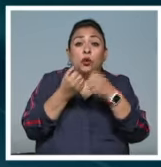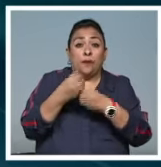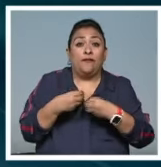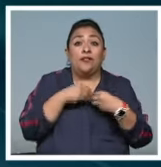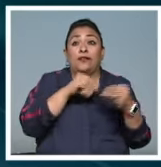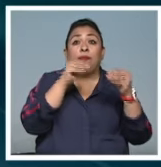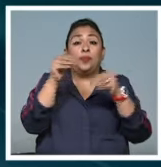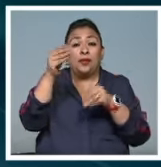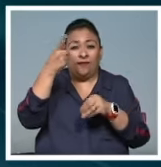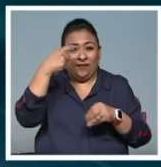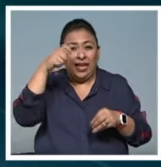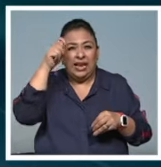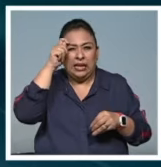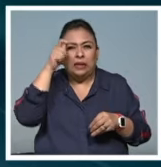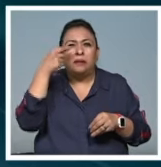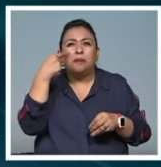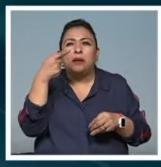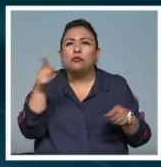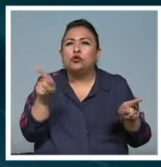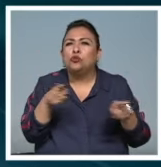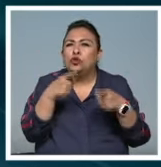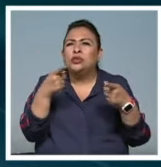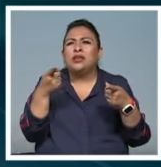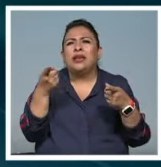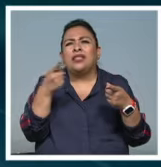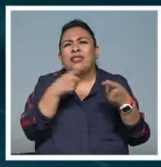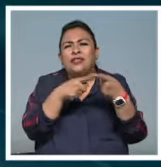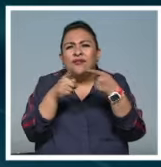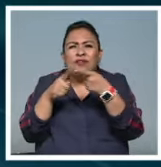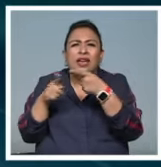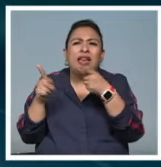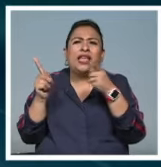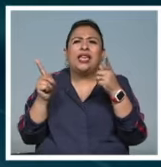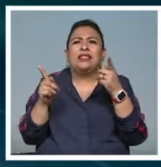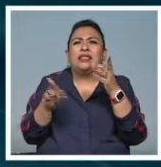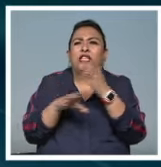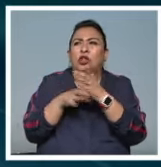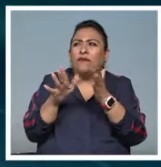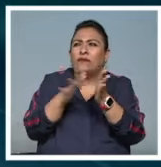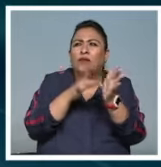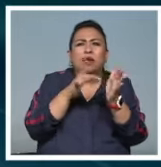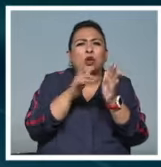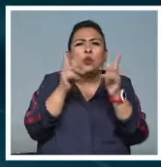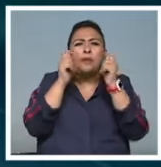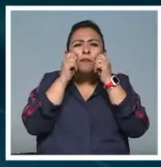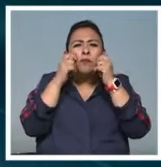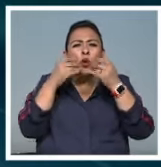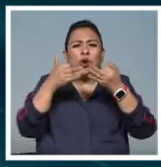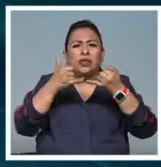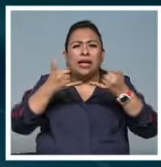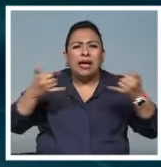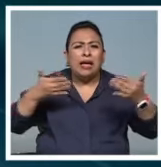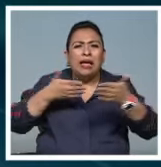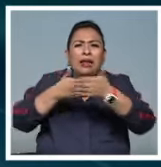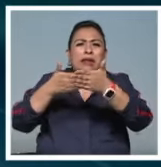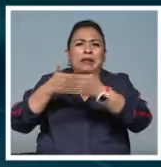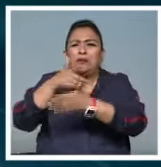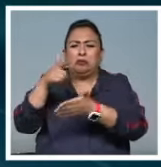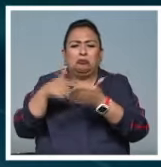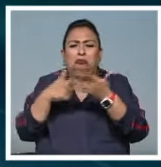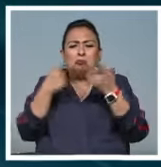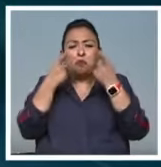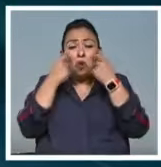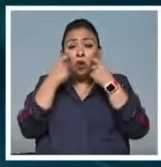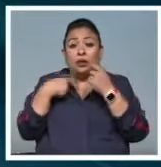en Berlín, es cómo la música se nutre de muchas fuentes sin importar límites geográficos. El proyecto